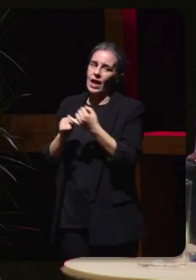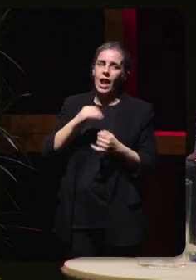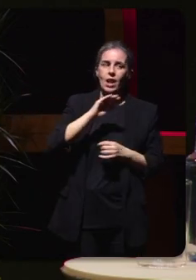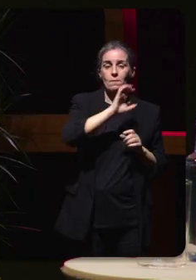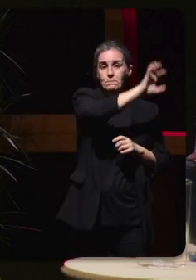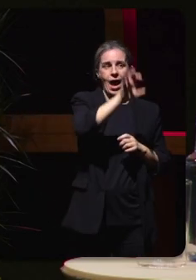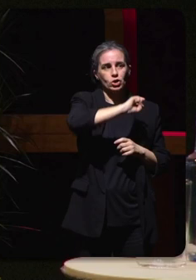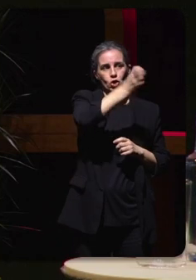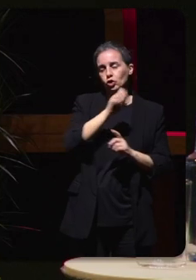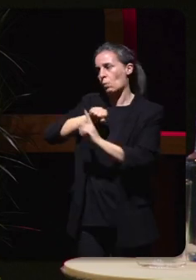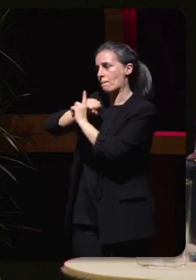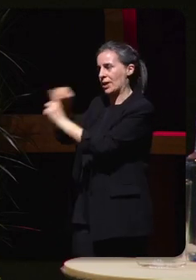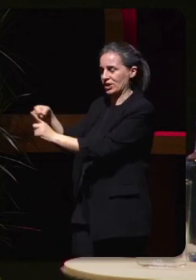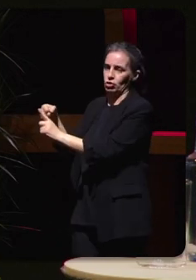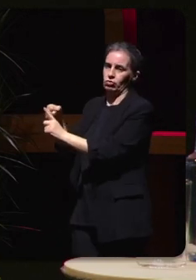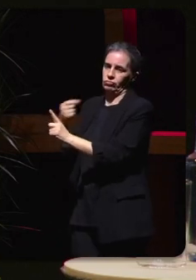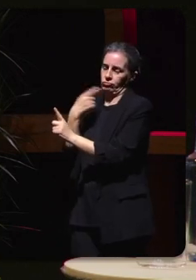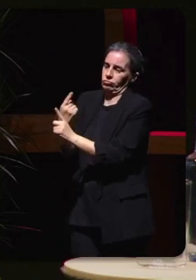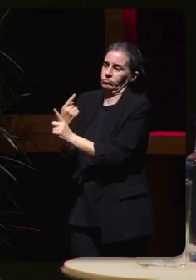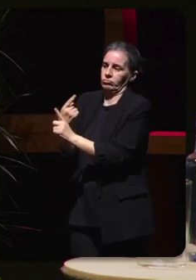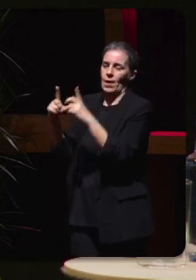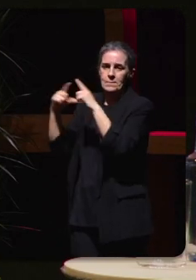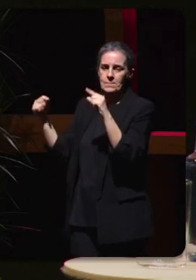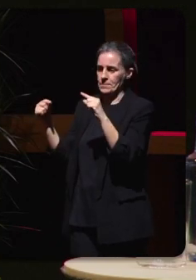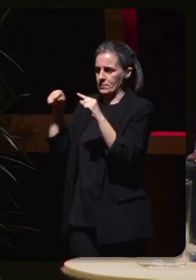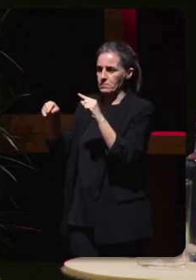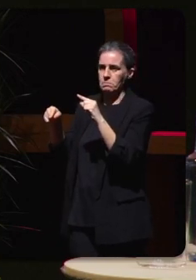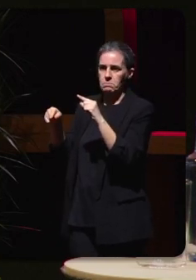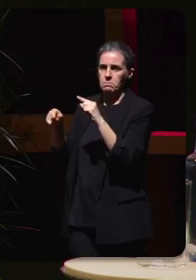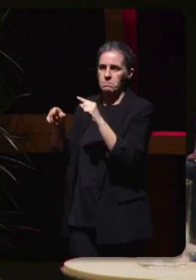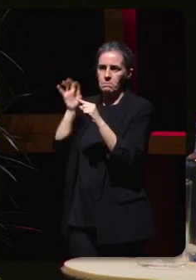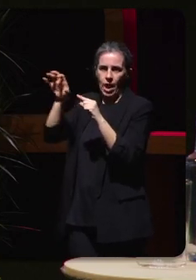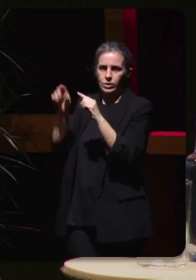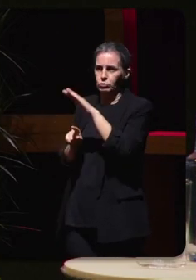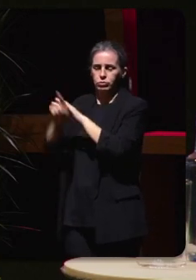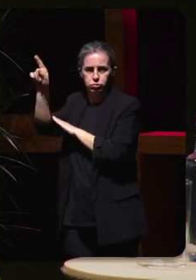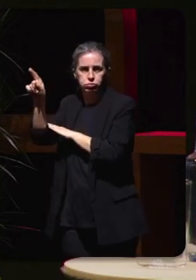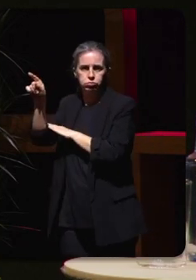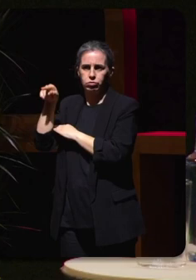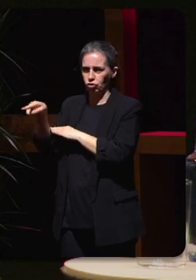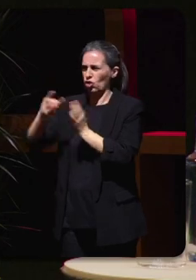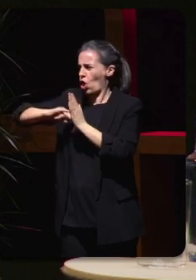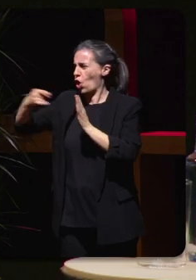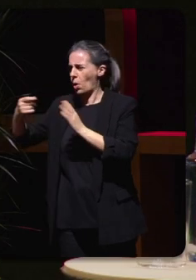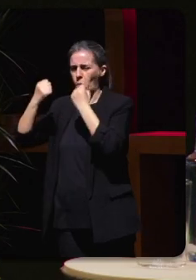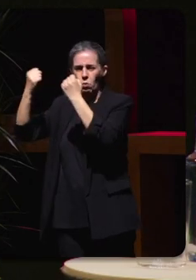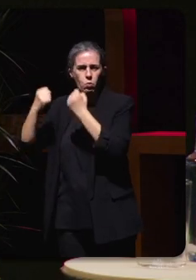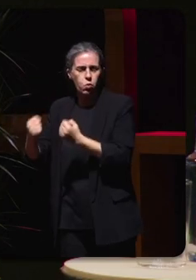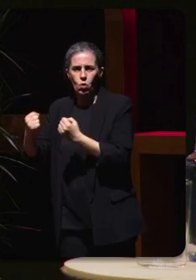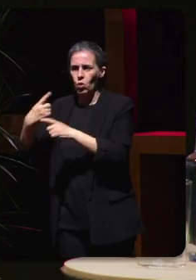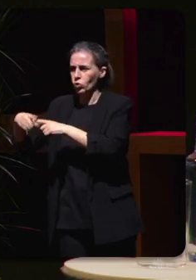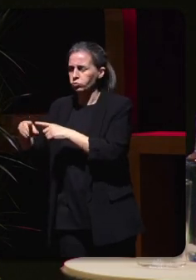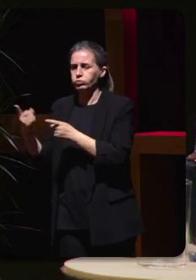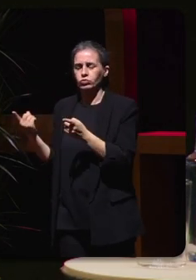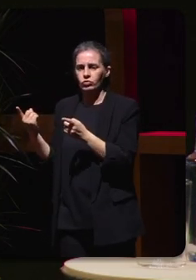como un país desarrollado como Japón, que estaba, pues en fin, el puntero en tecnología, en aquel